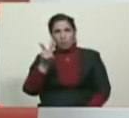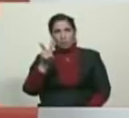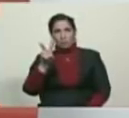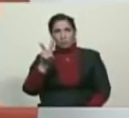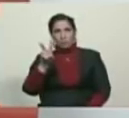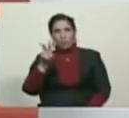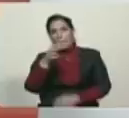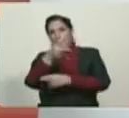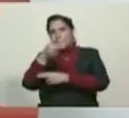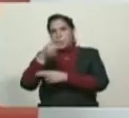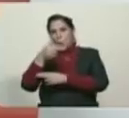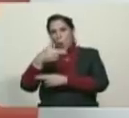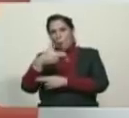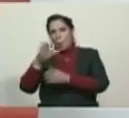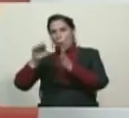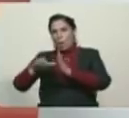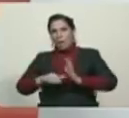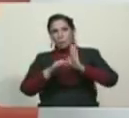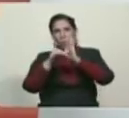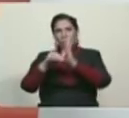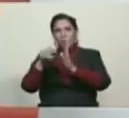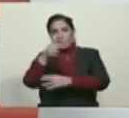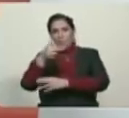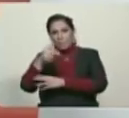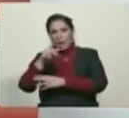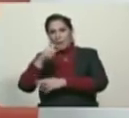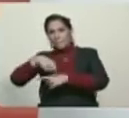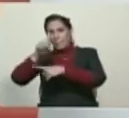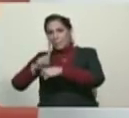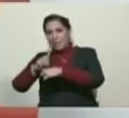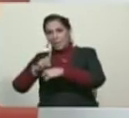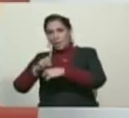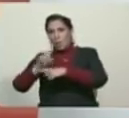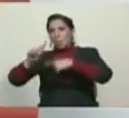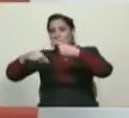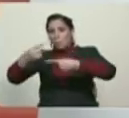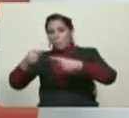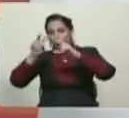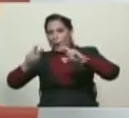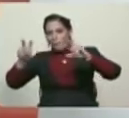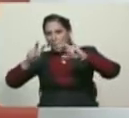Plomo a lámpara. Disparen primero y averigüen después.